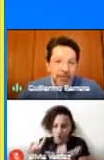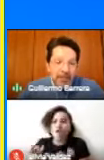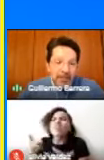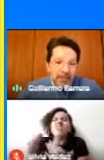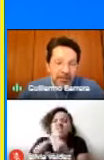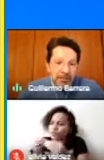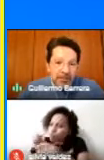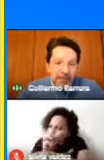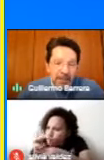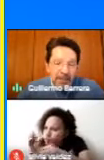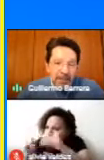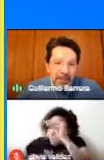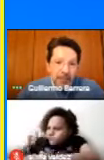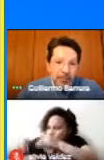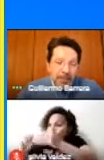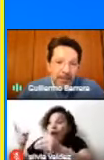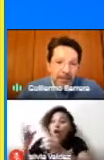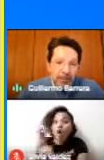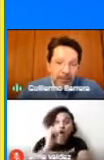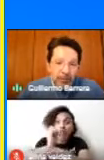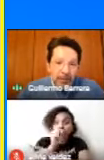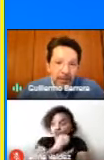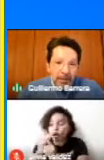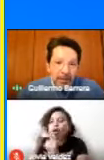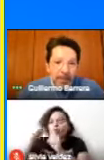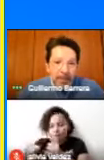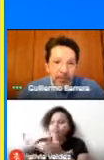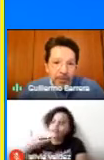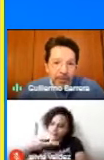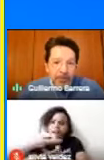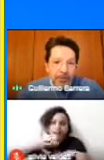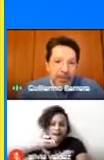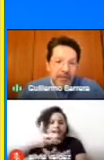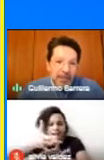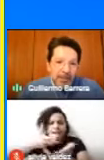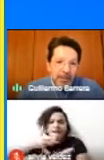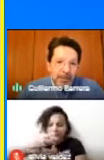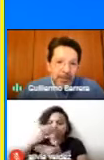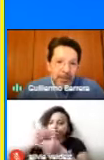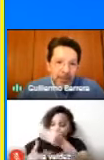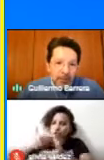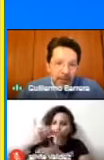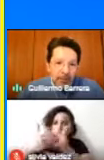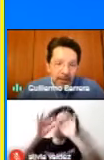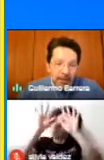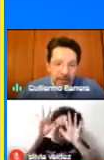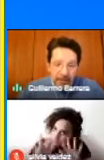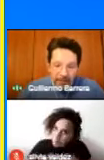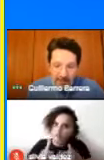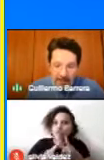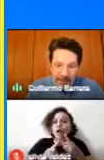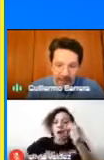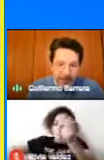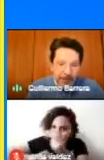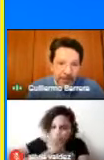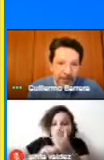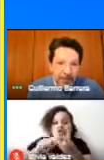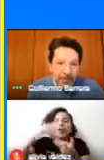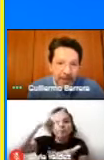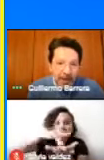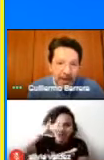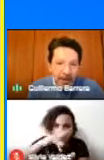las organizaciones sociales puedan interactuar en procesos de transparencia, colaboración y